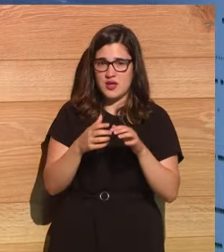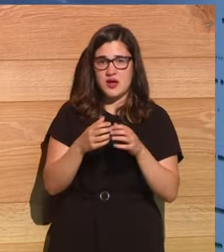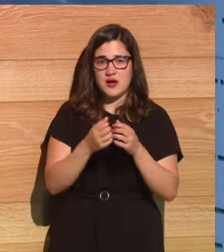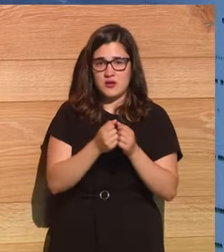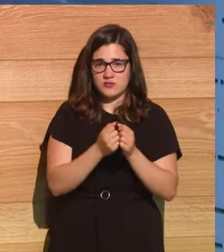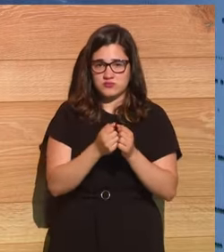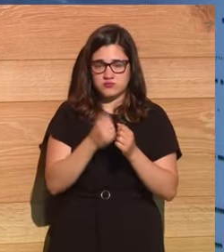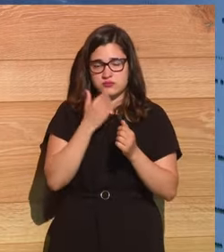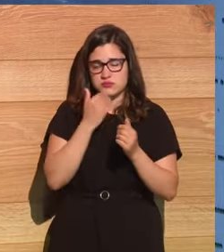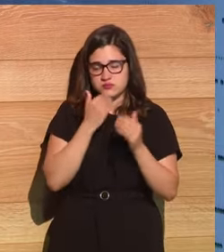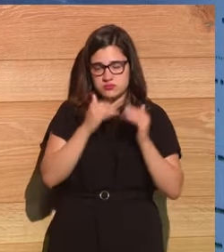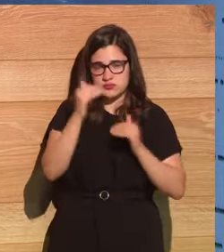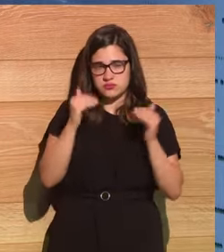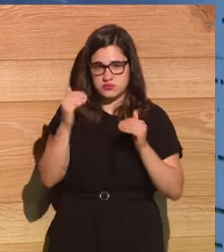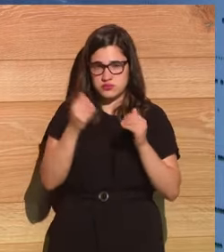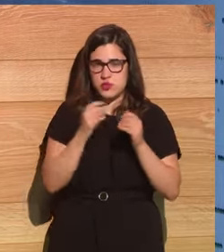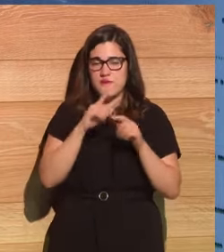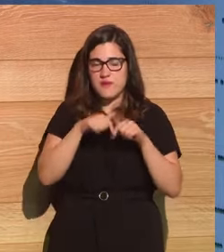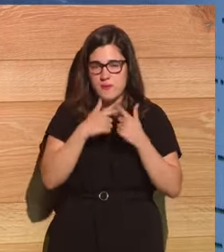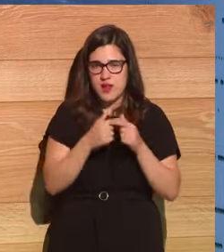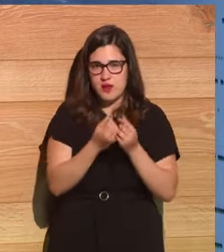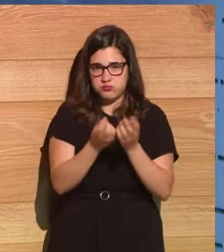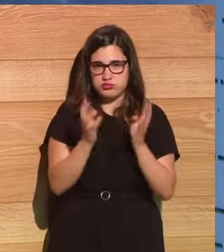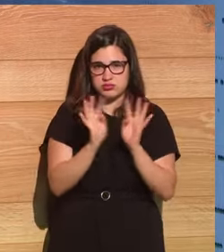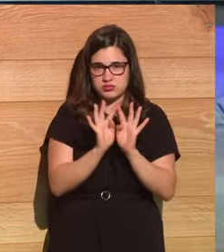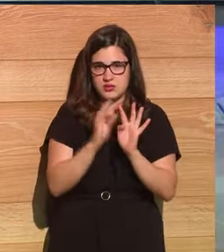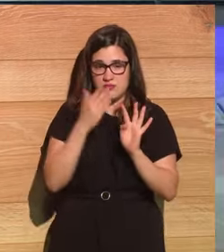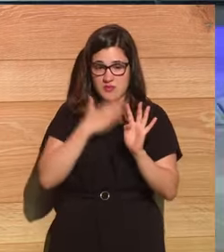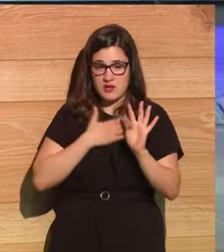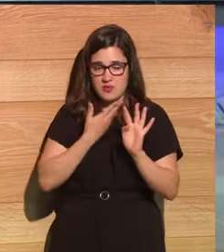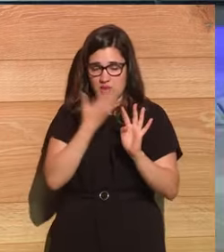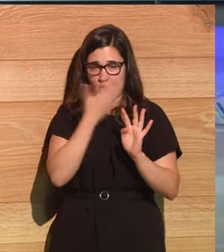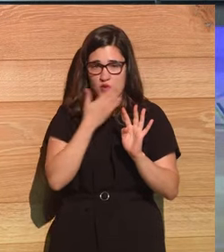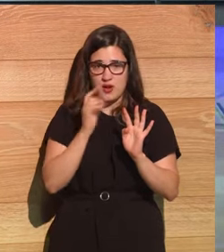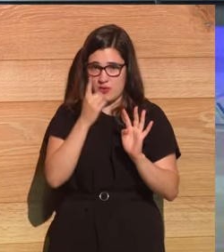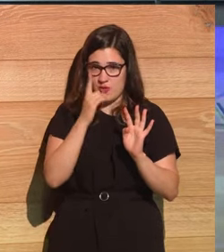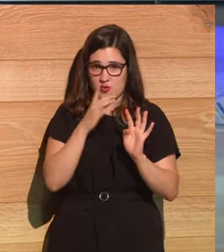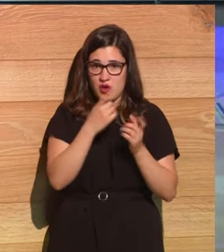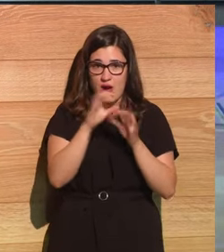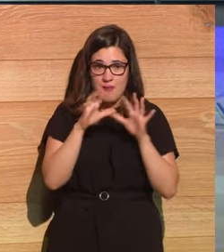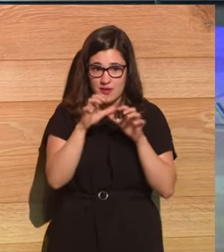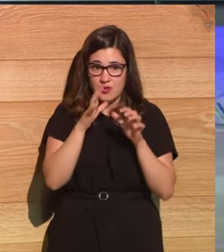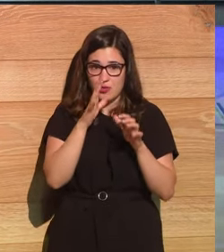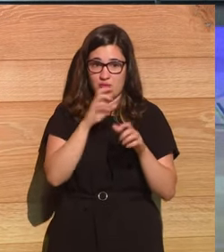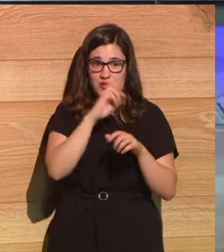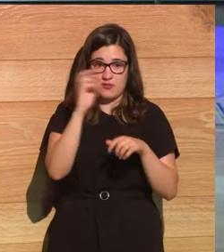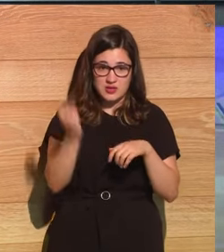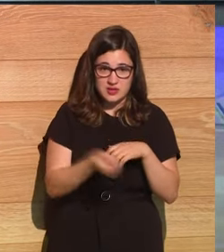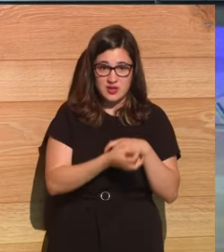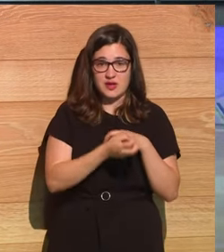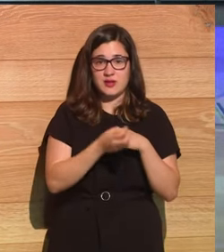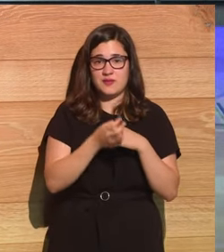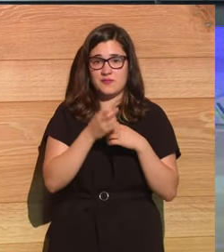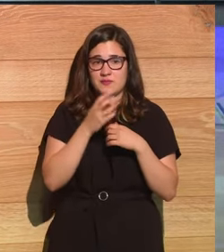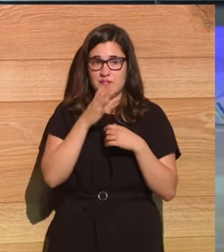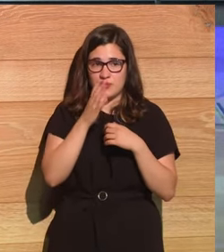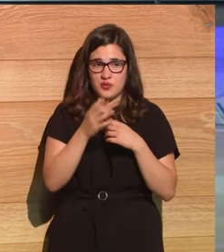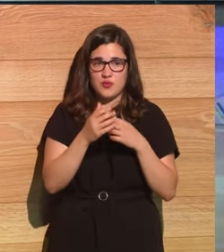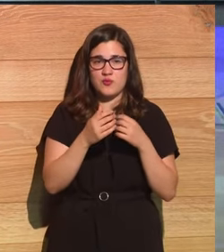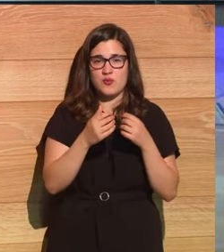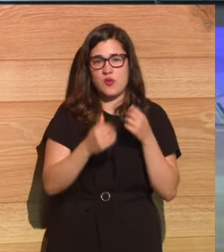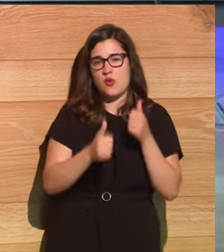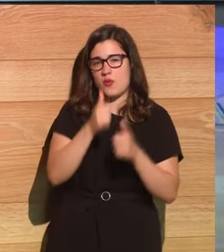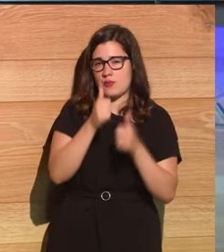numerosa. Para mí ha sido la mejor escuela. Claro. He aprendido muchas cosas, pues por esa necesidad y por esa diversidad y por esa, voy a decir,